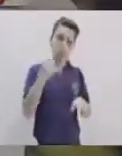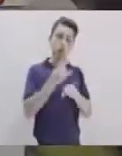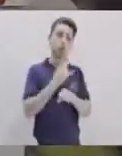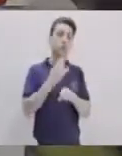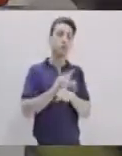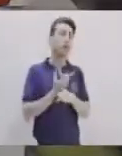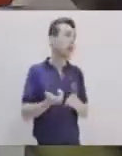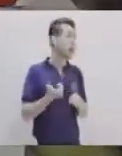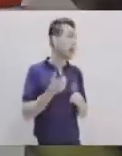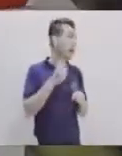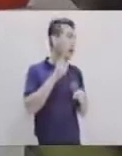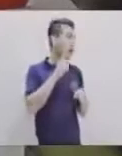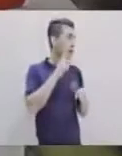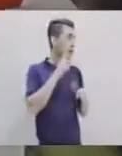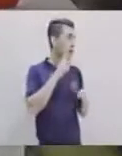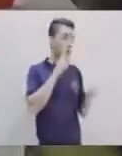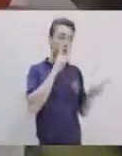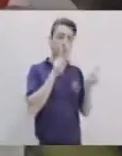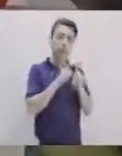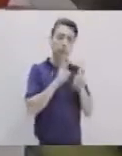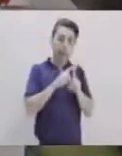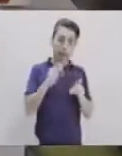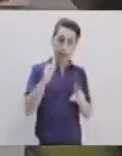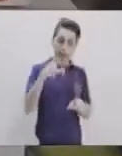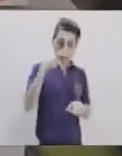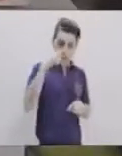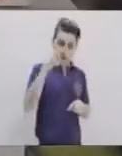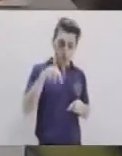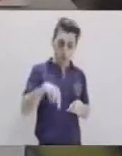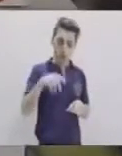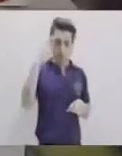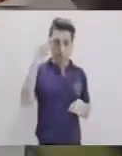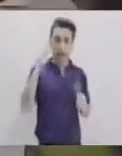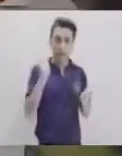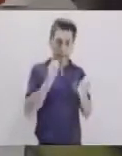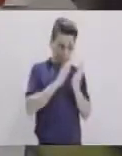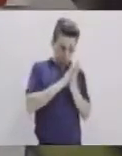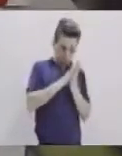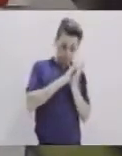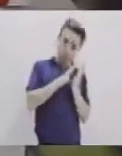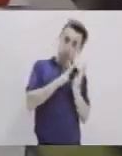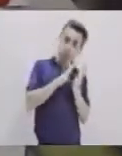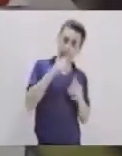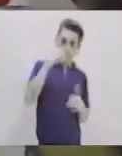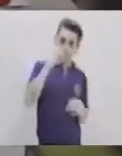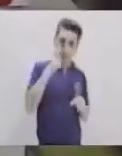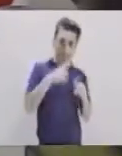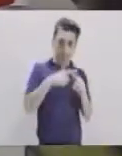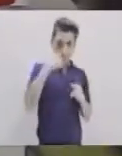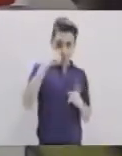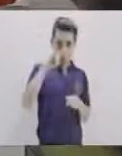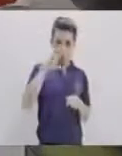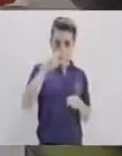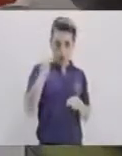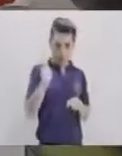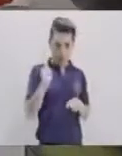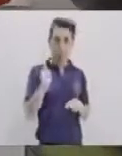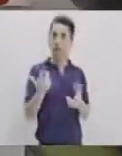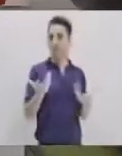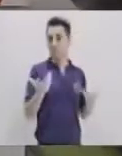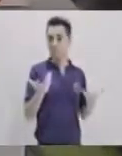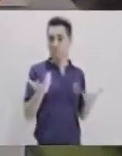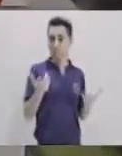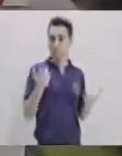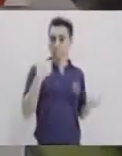utilizar un poco también el mismo cartón para poder crear un poco de textura a través del calado que vamos a realizar y